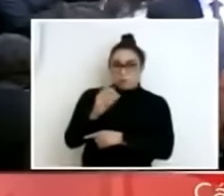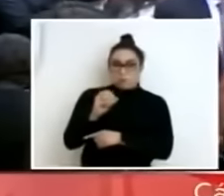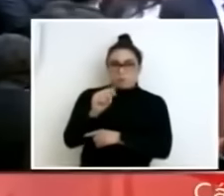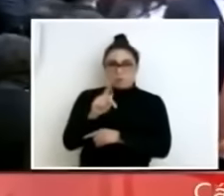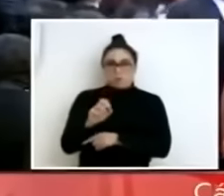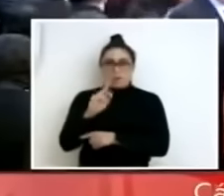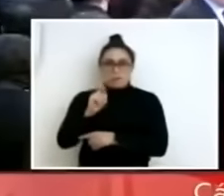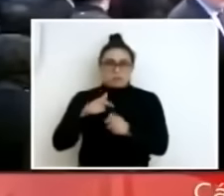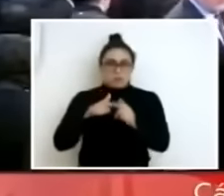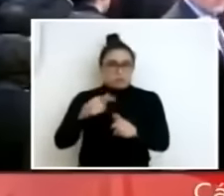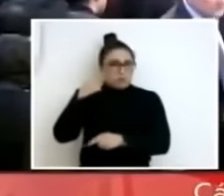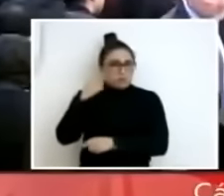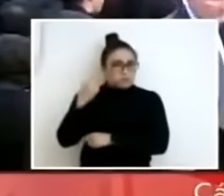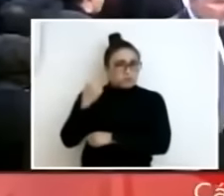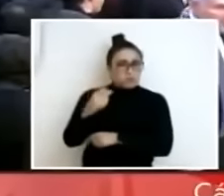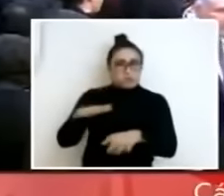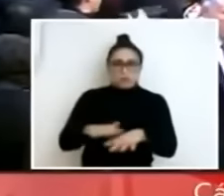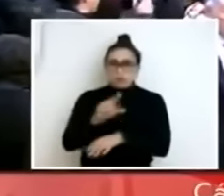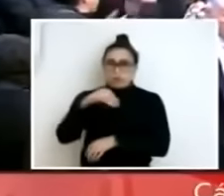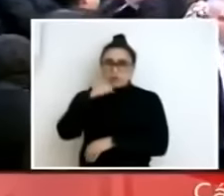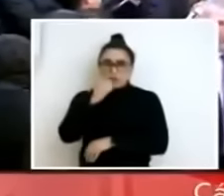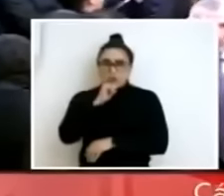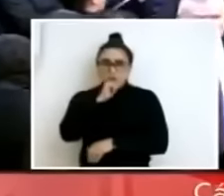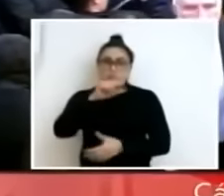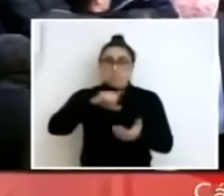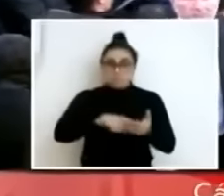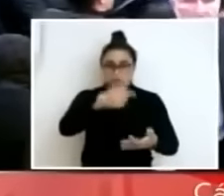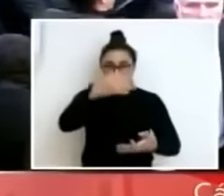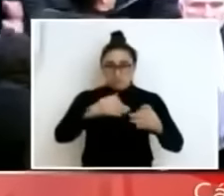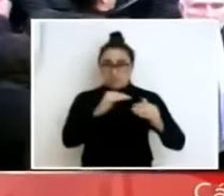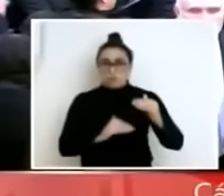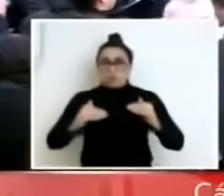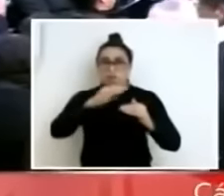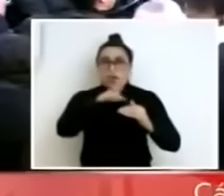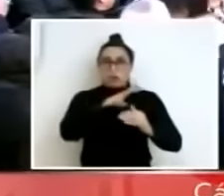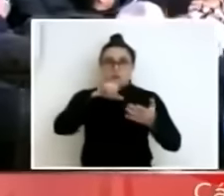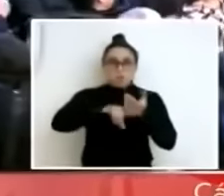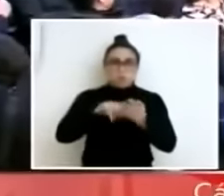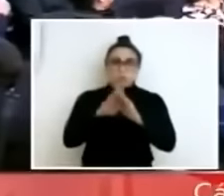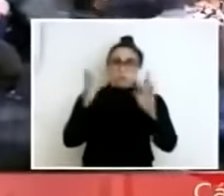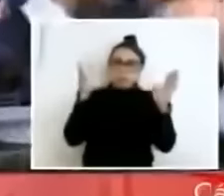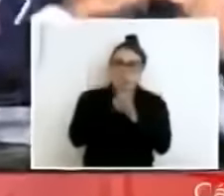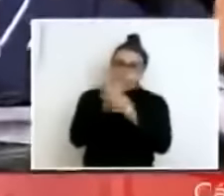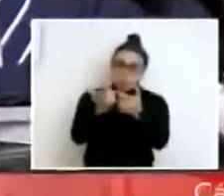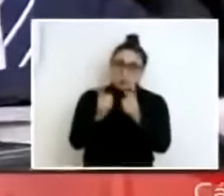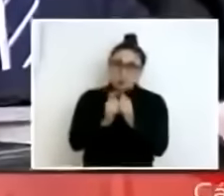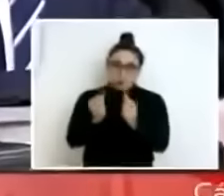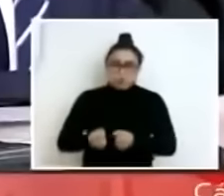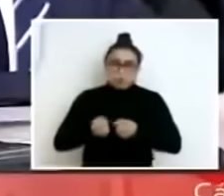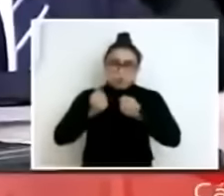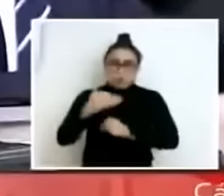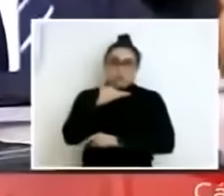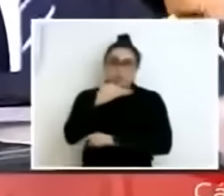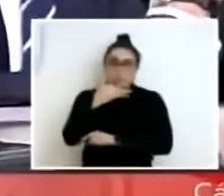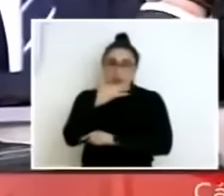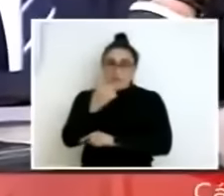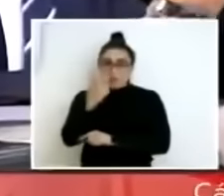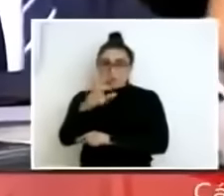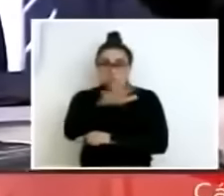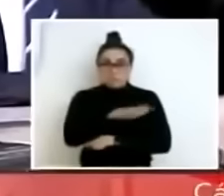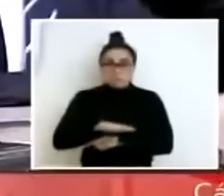conservadora y los poderes fácticos que se parapet detrás de ella en su mayoría